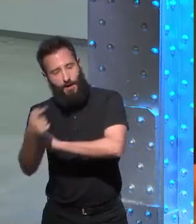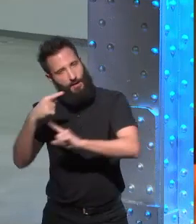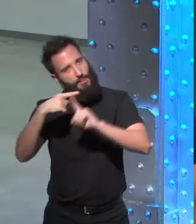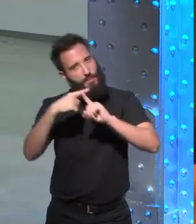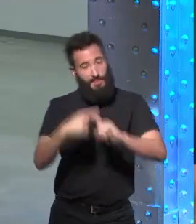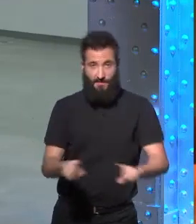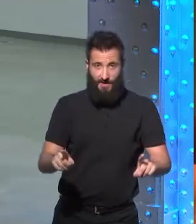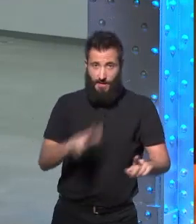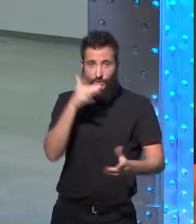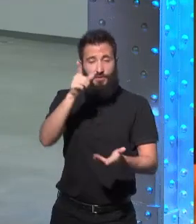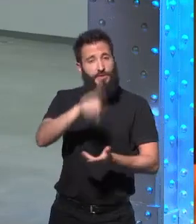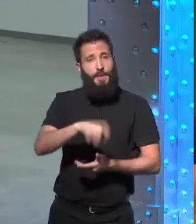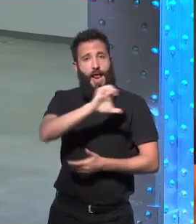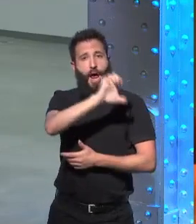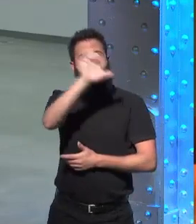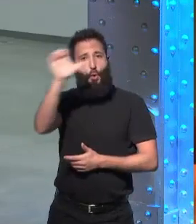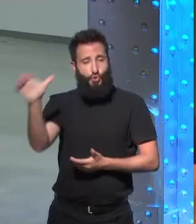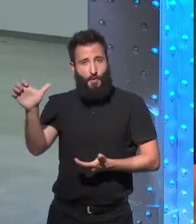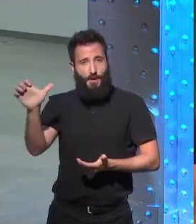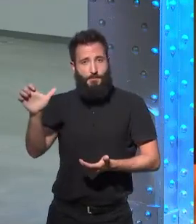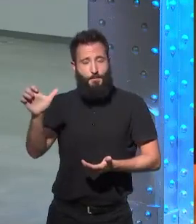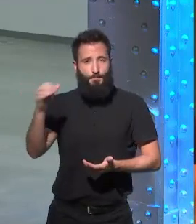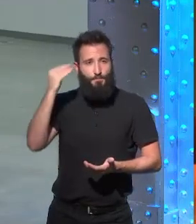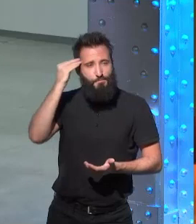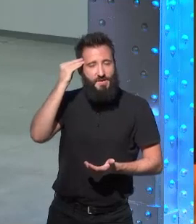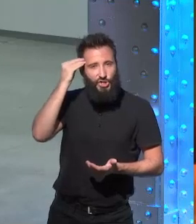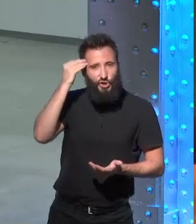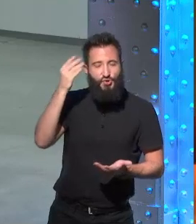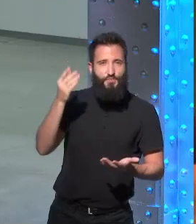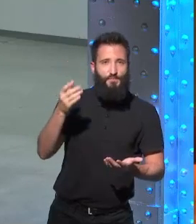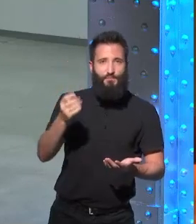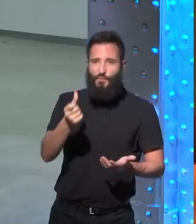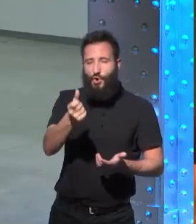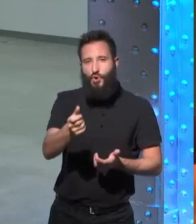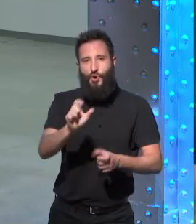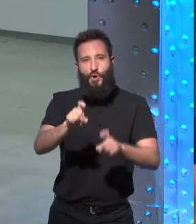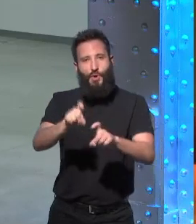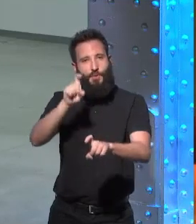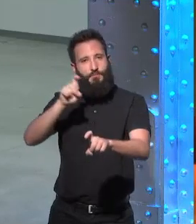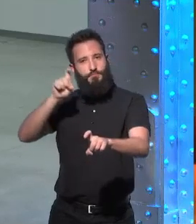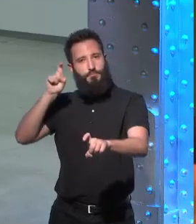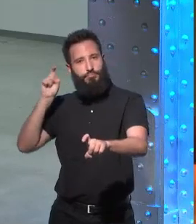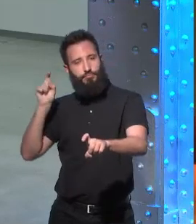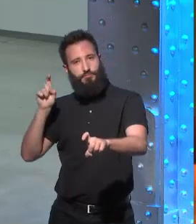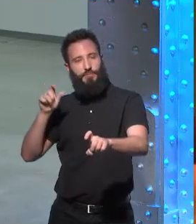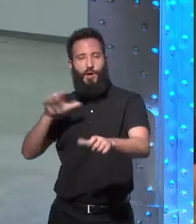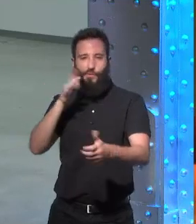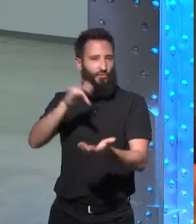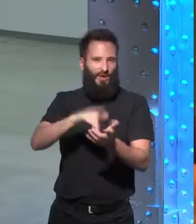También Europa, yo creo que se está quedando bastante atrás en muchos